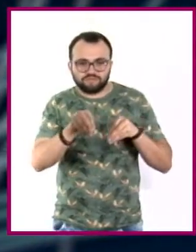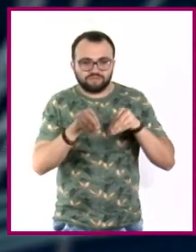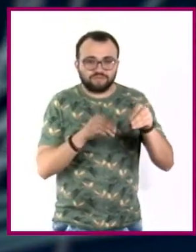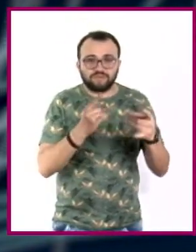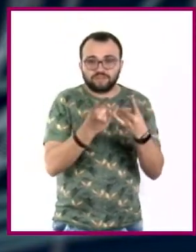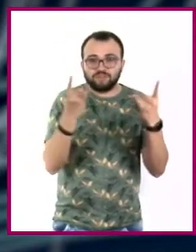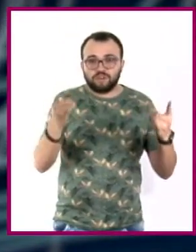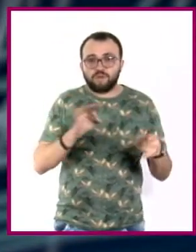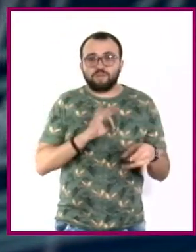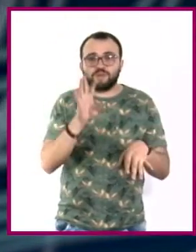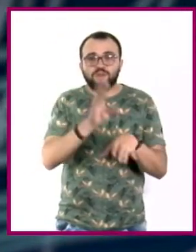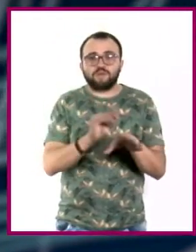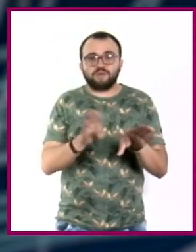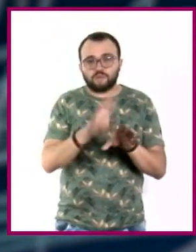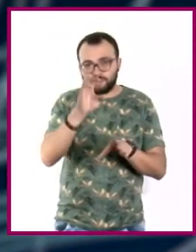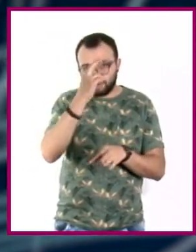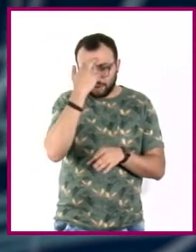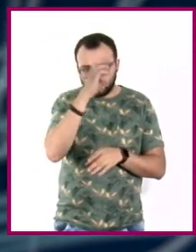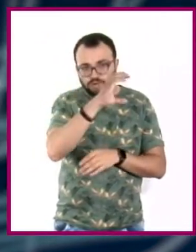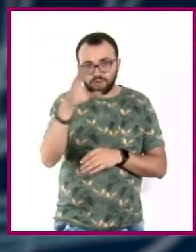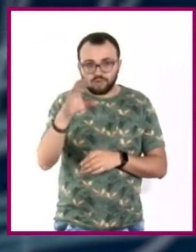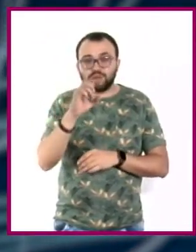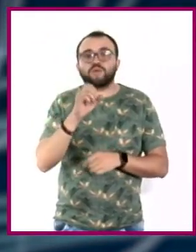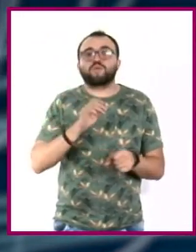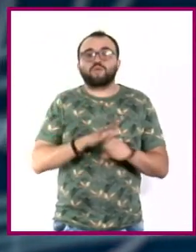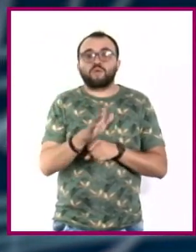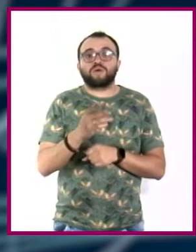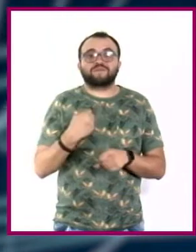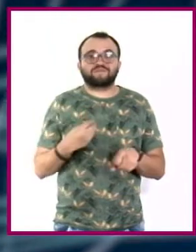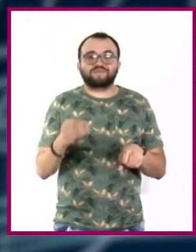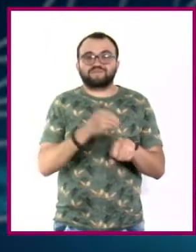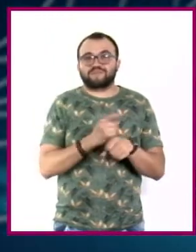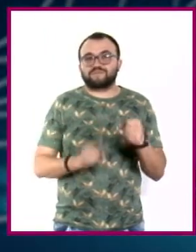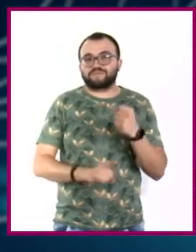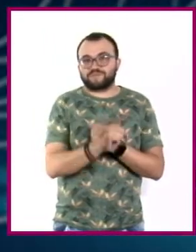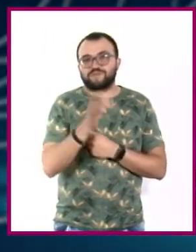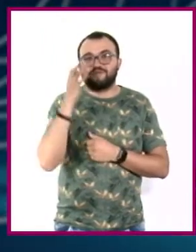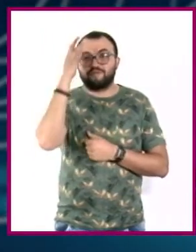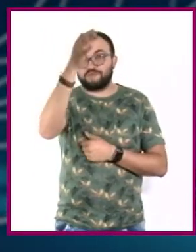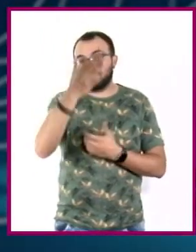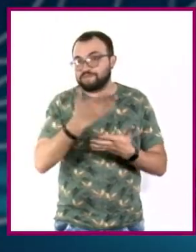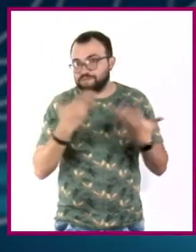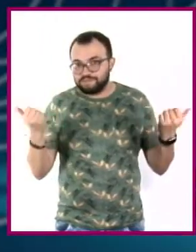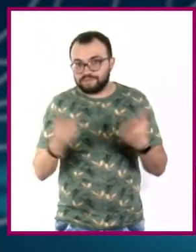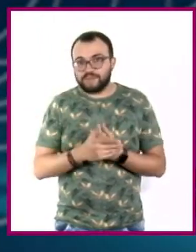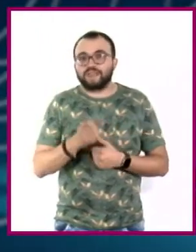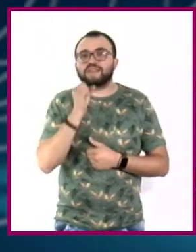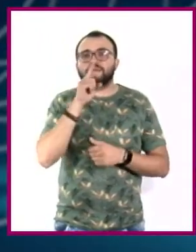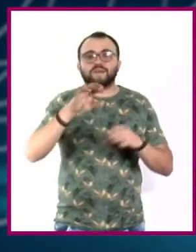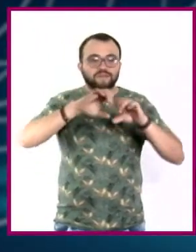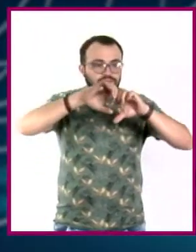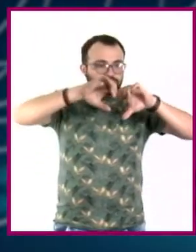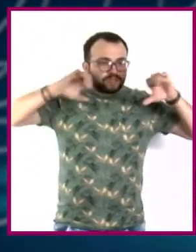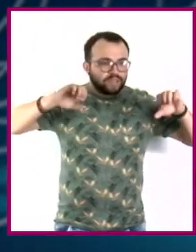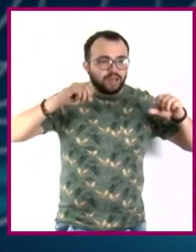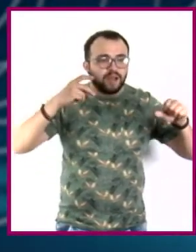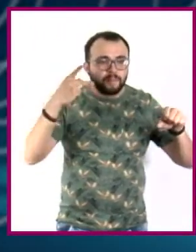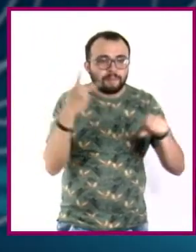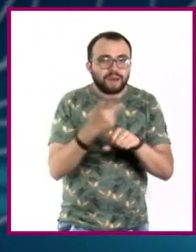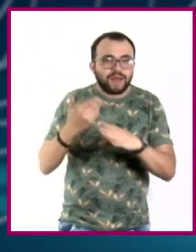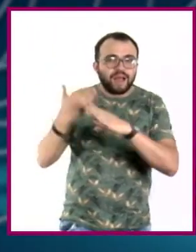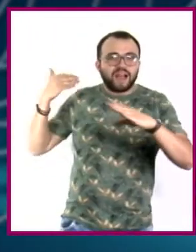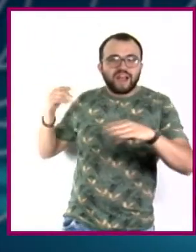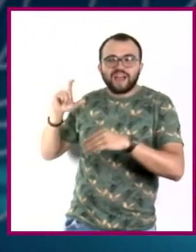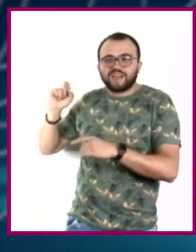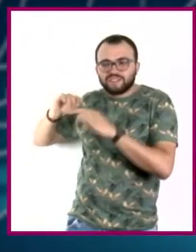podría permitir reconocer cuáles nos pueden meter en problemas en el futuro. También, asomarse al pasado no es un trabajo sencillo,